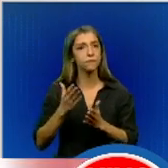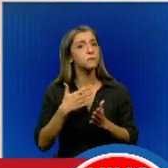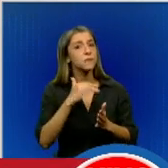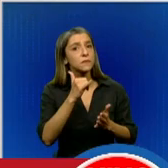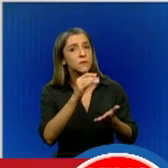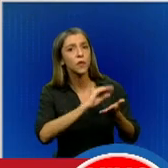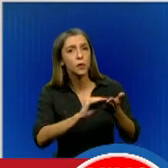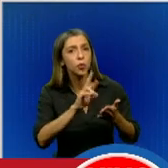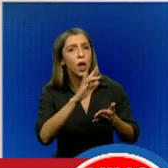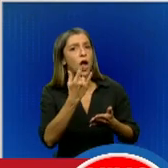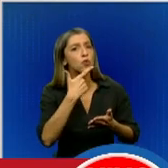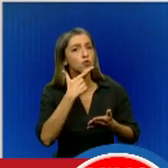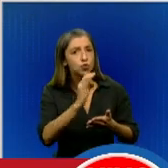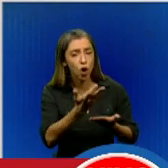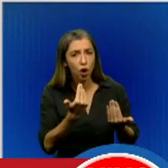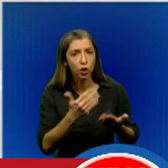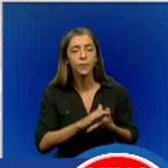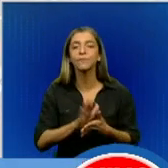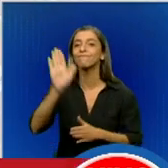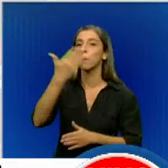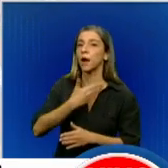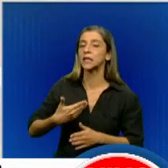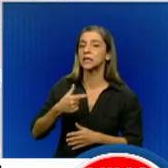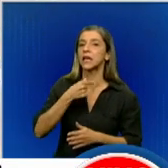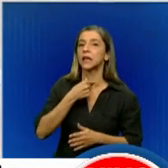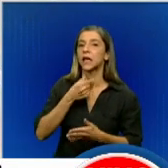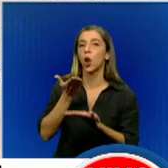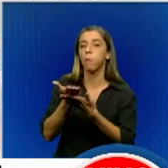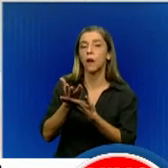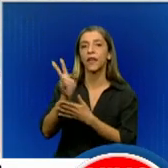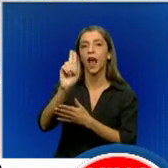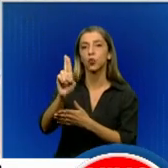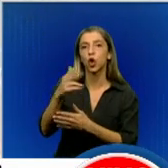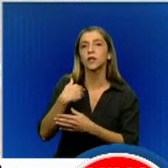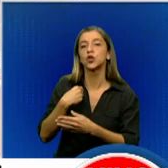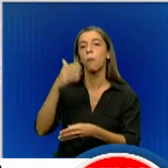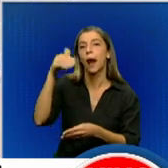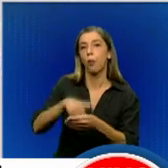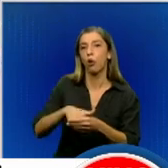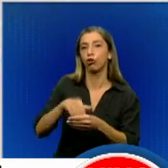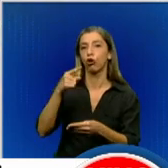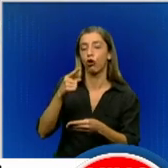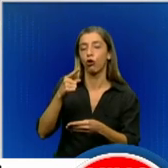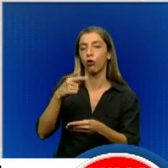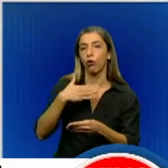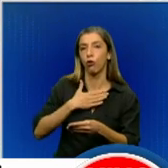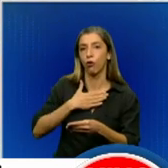sí diputada ruso presidente quisiera pedir autorización para que me computa el voto